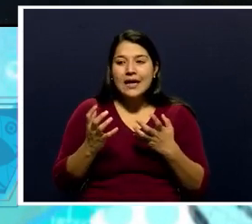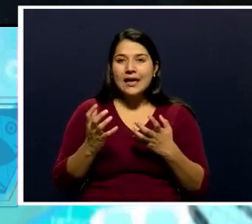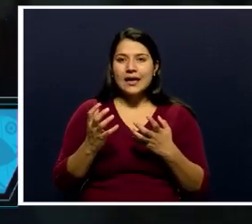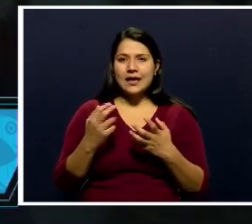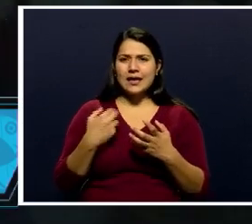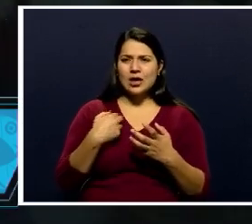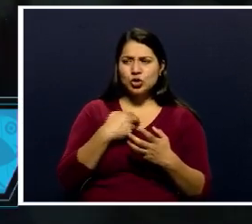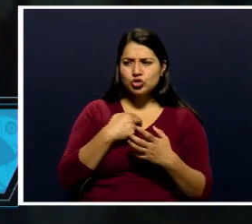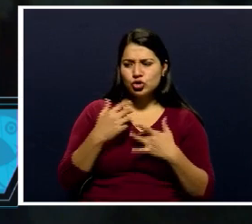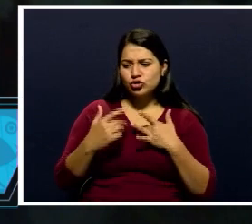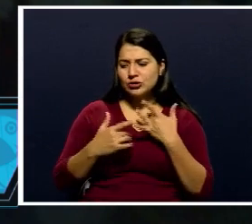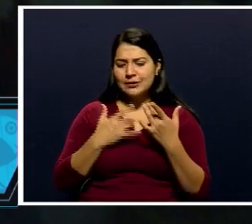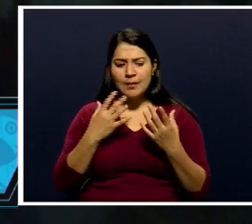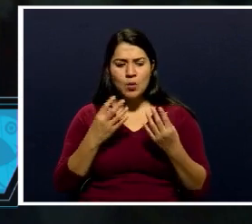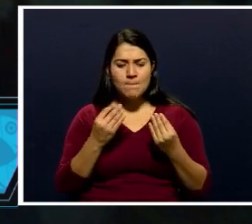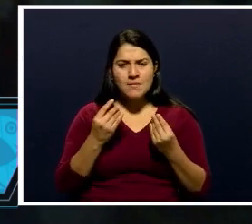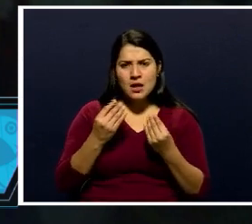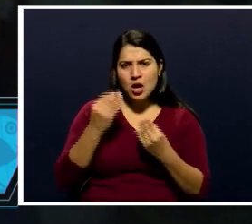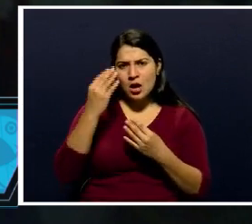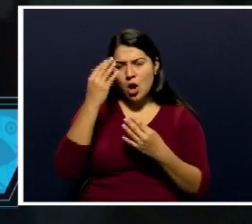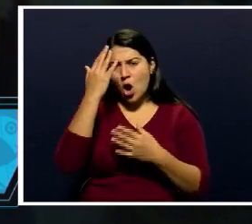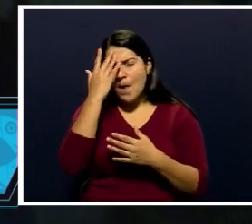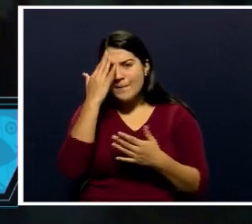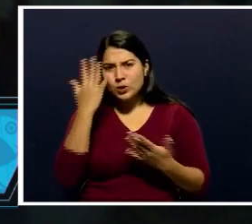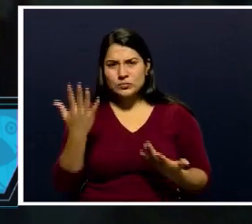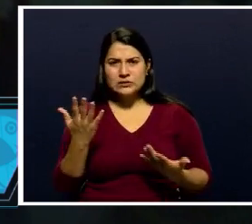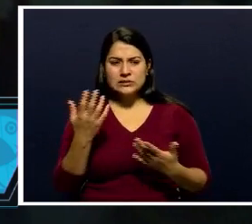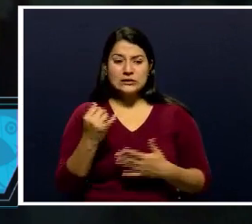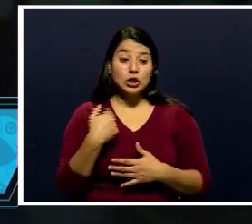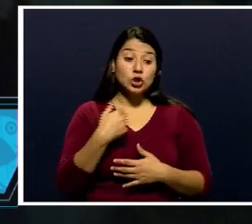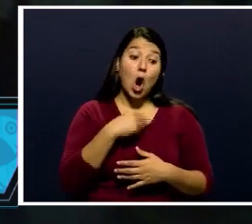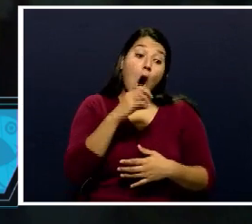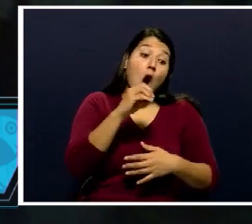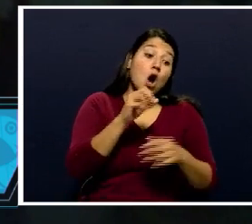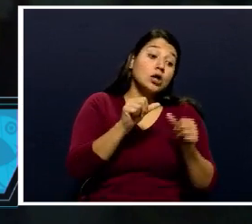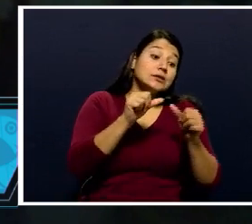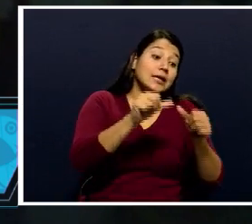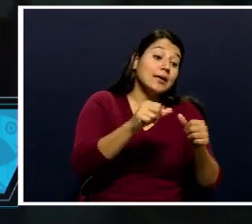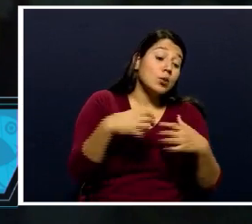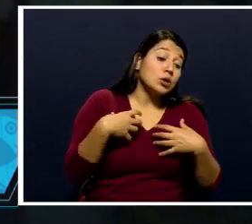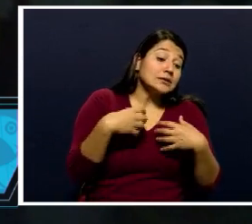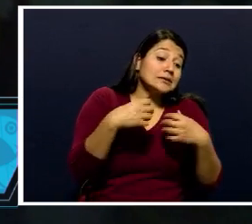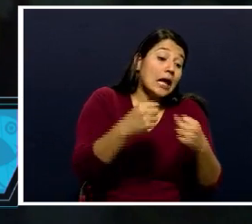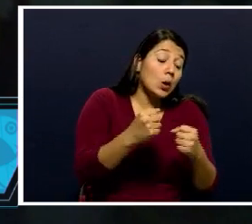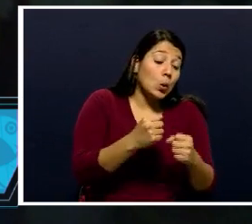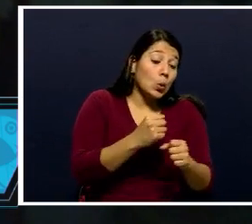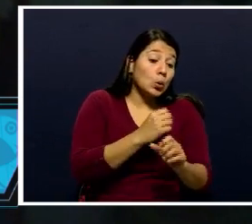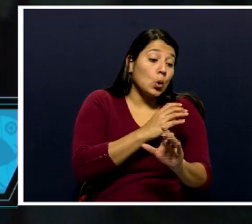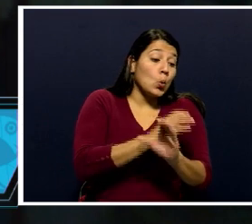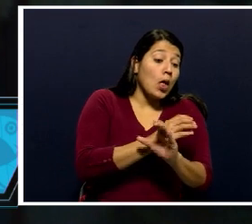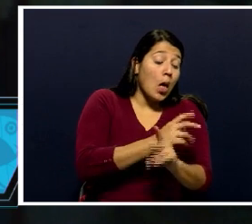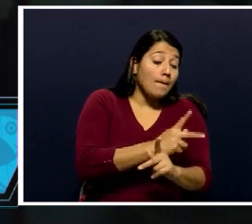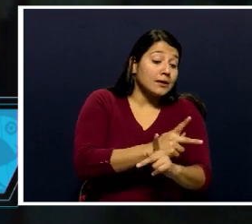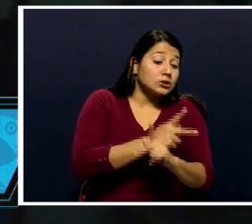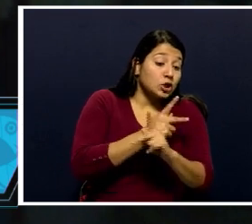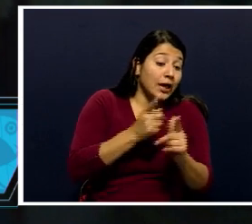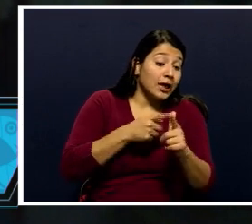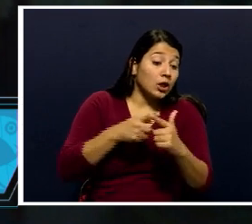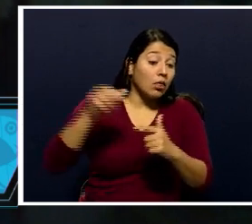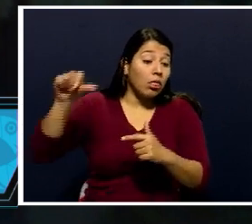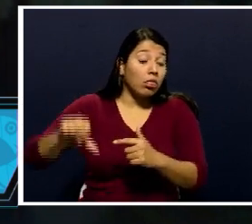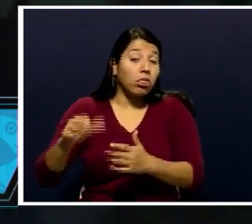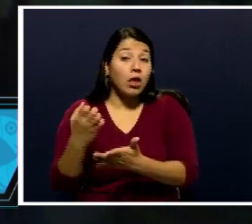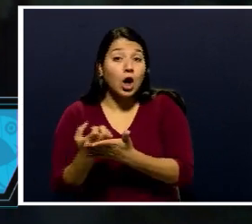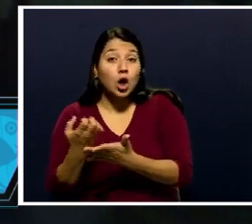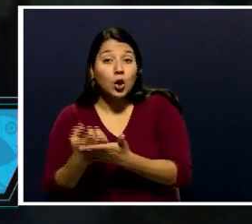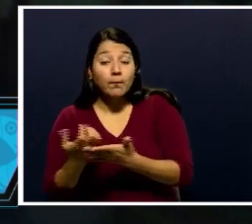forma decir, si seguimos con las medidas de salud pública, de prevención, de mitigación de esta pandemia, vamos a quebrar la economía.